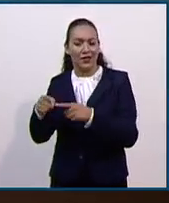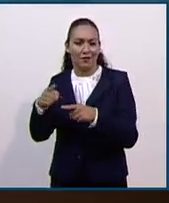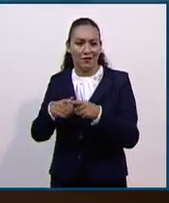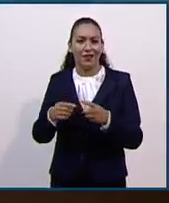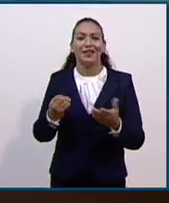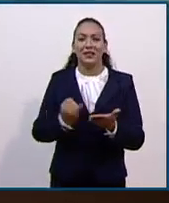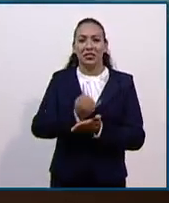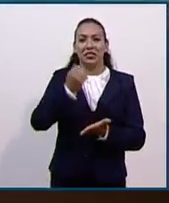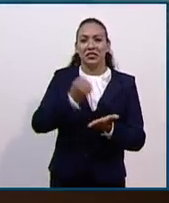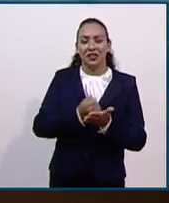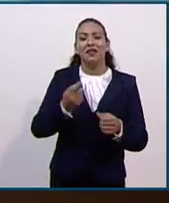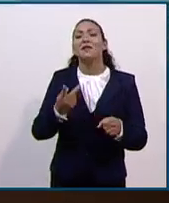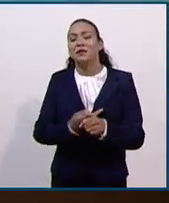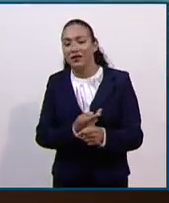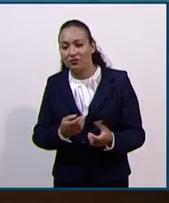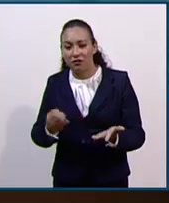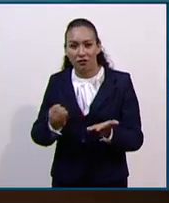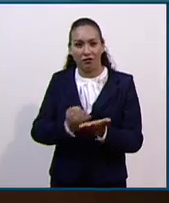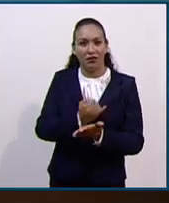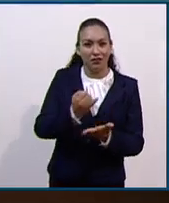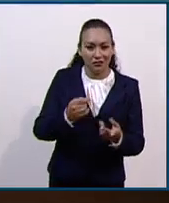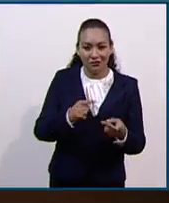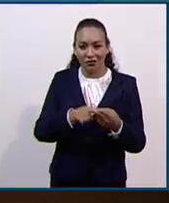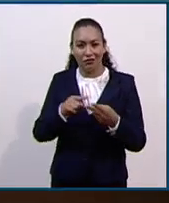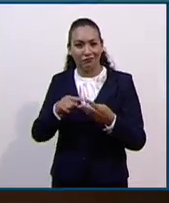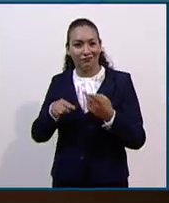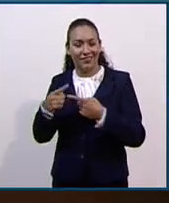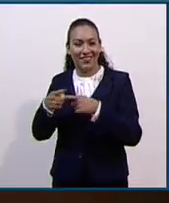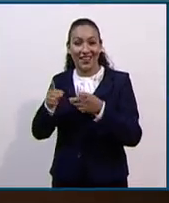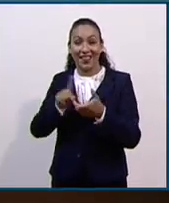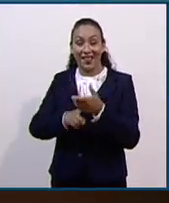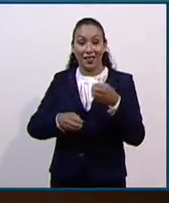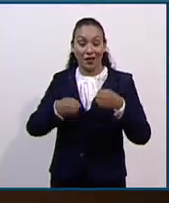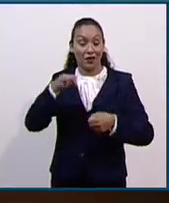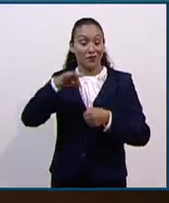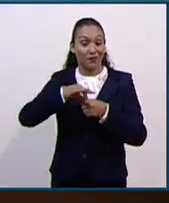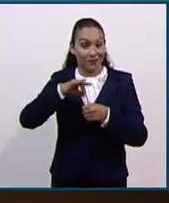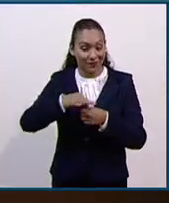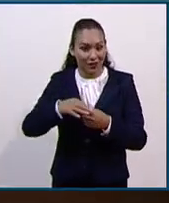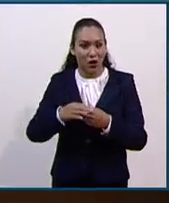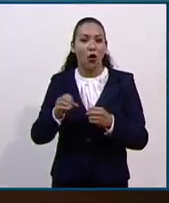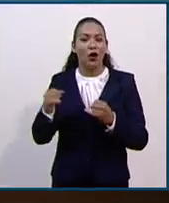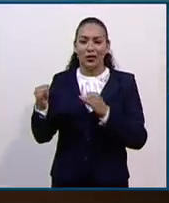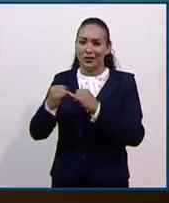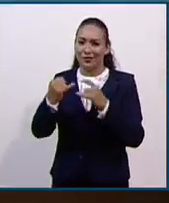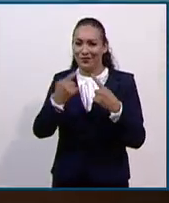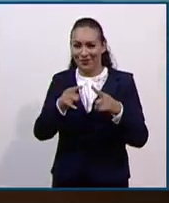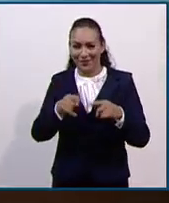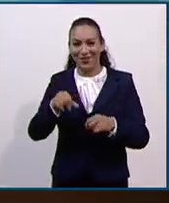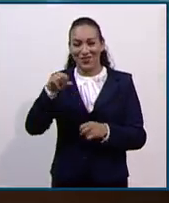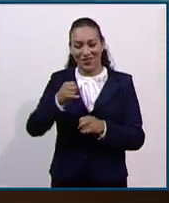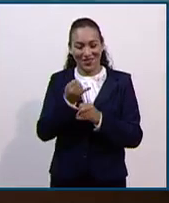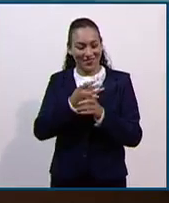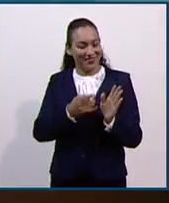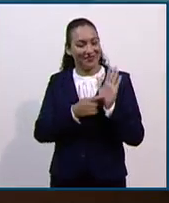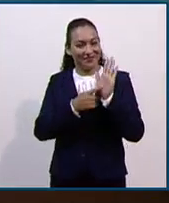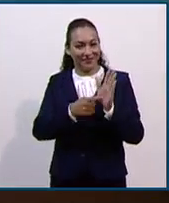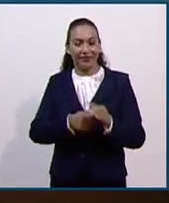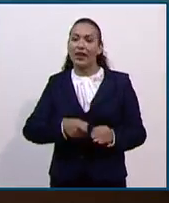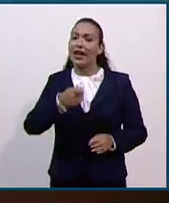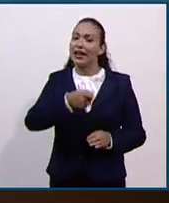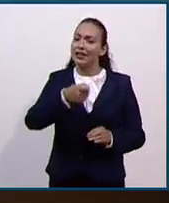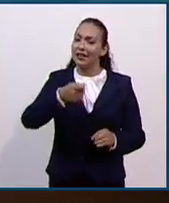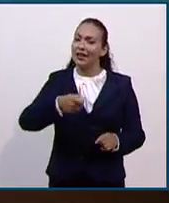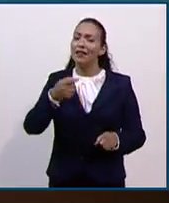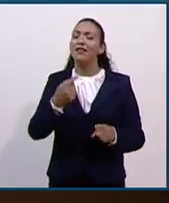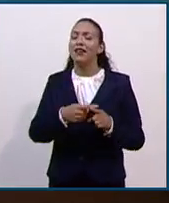también de las decisiones más importantes del Tribunal Electoral y órganos jurisdiccionales federales. Saludando, por